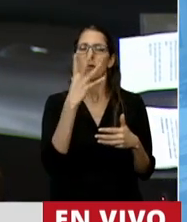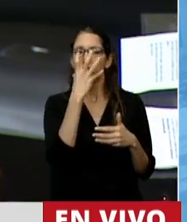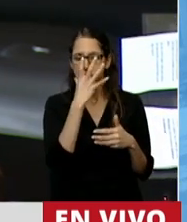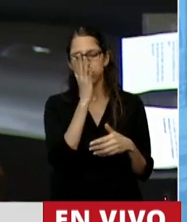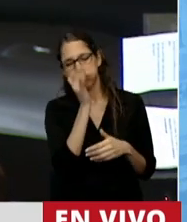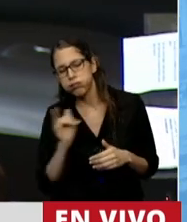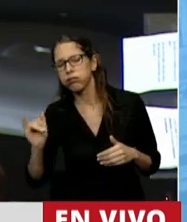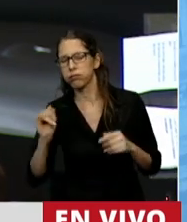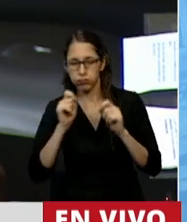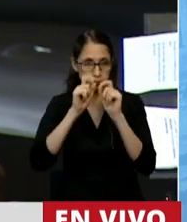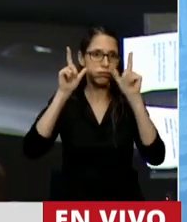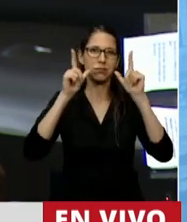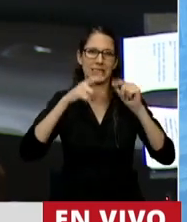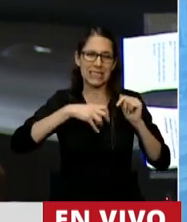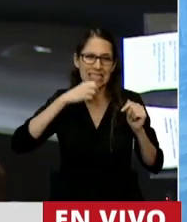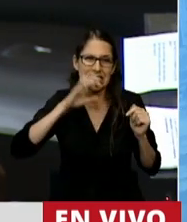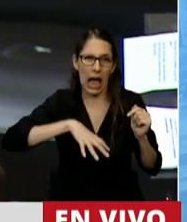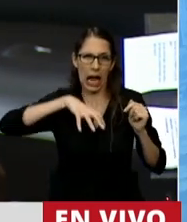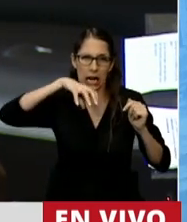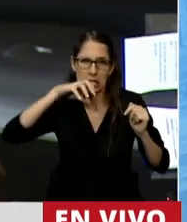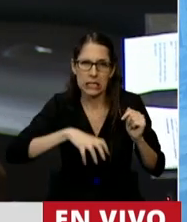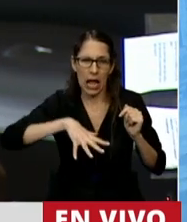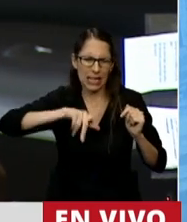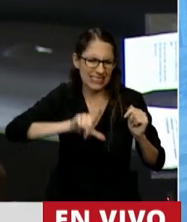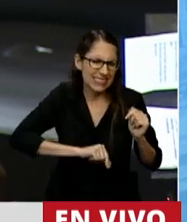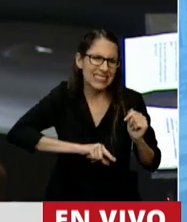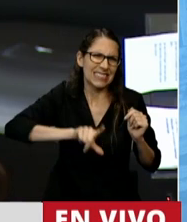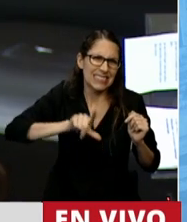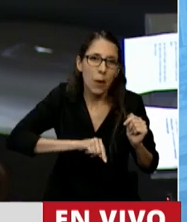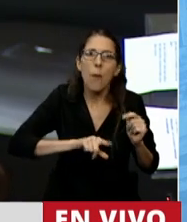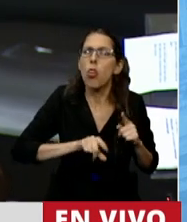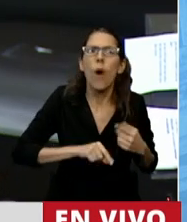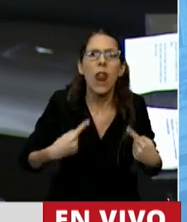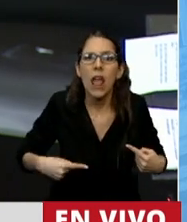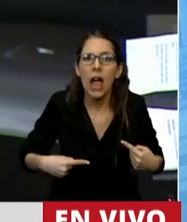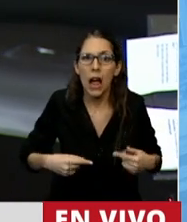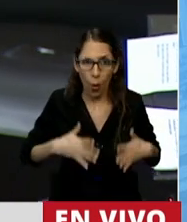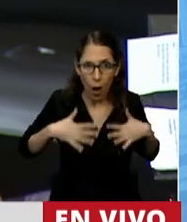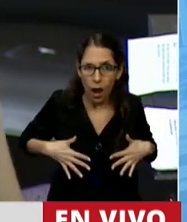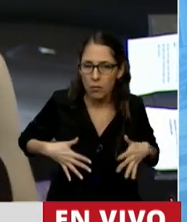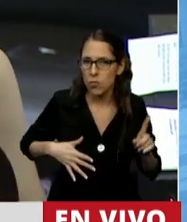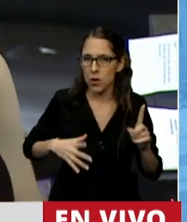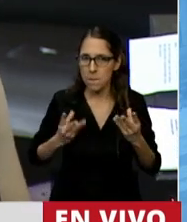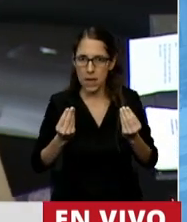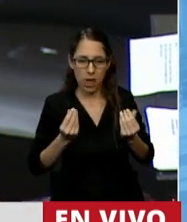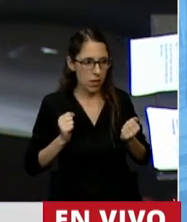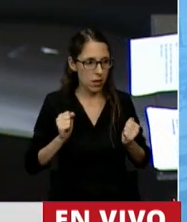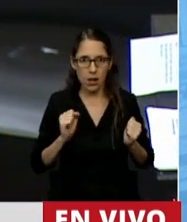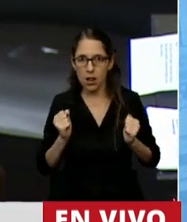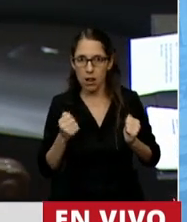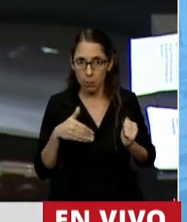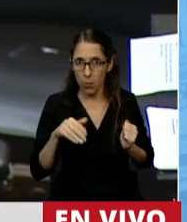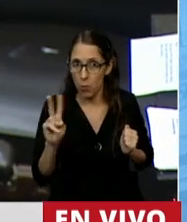sangrando, los dolores son terribles, pero lo que más duele es el miedo. El miedo a morir, el miedo